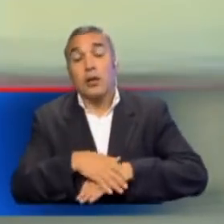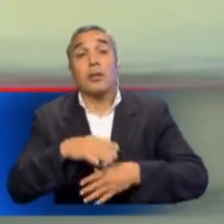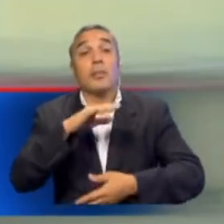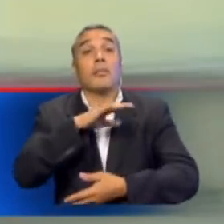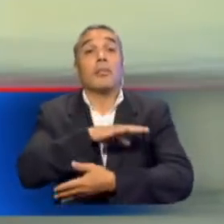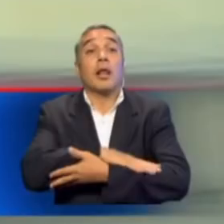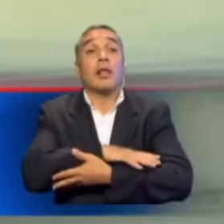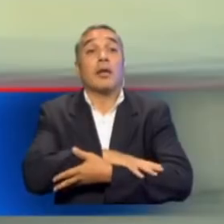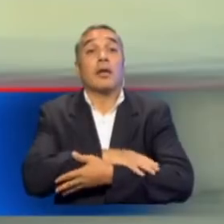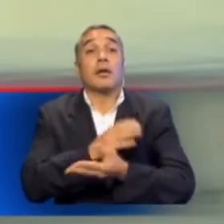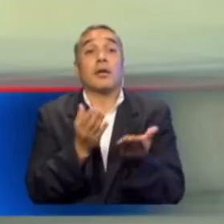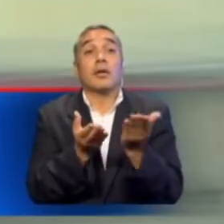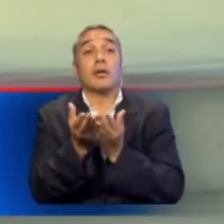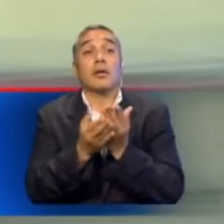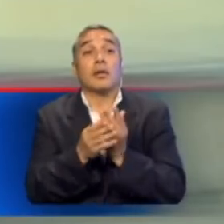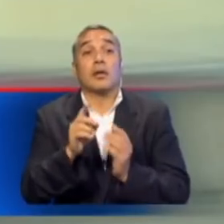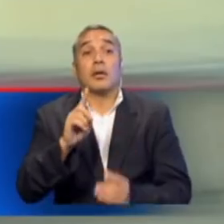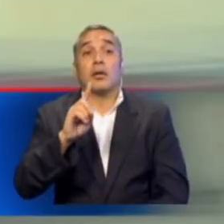plataformas y servicios